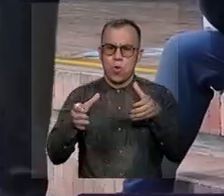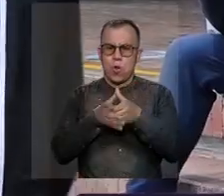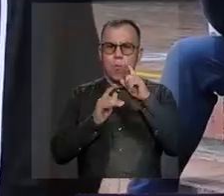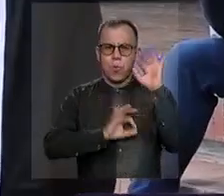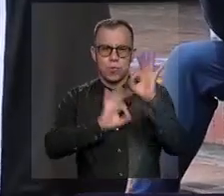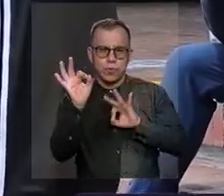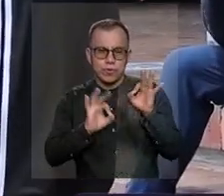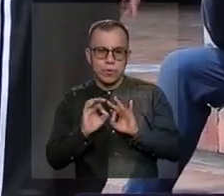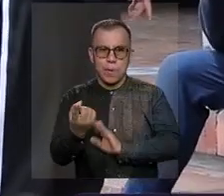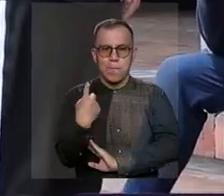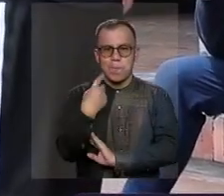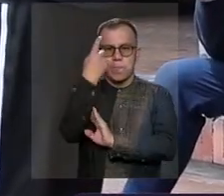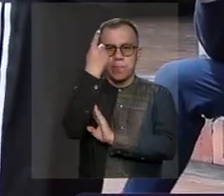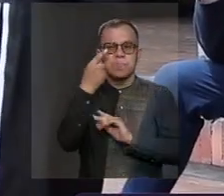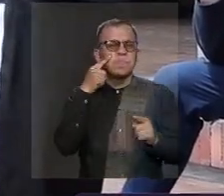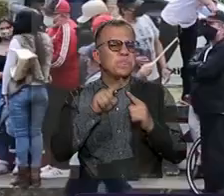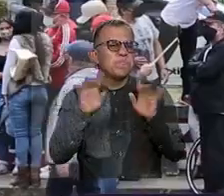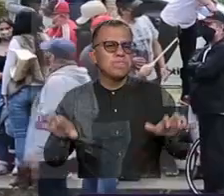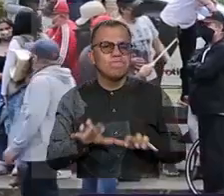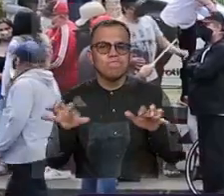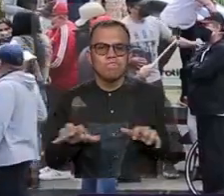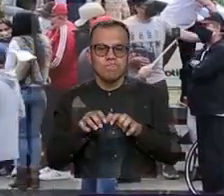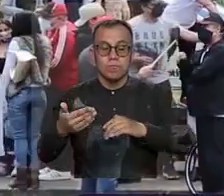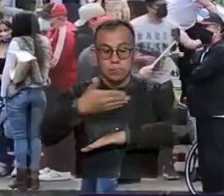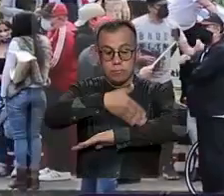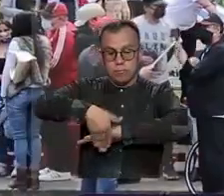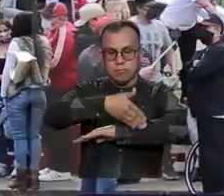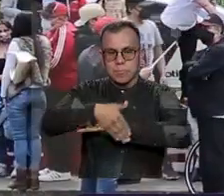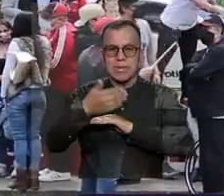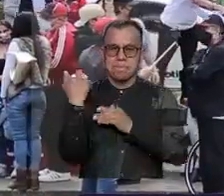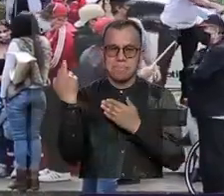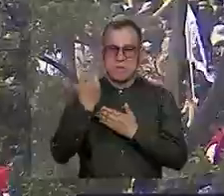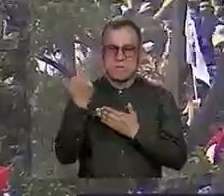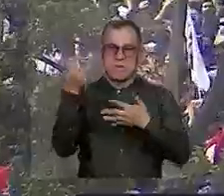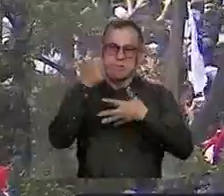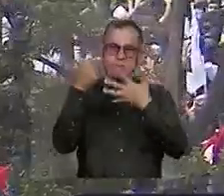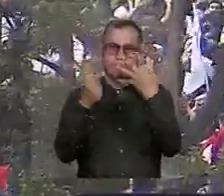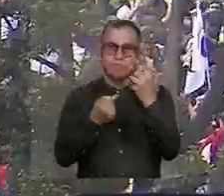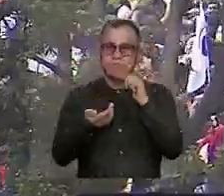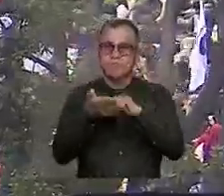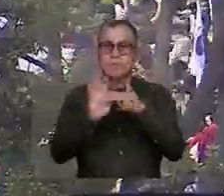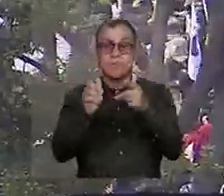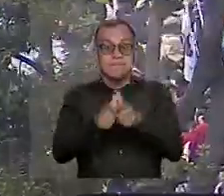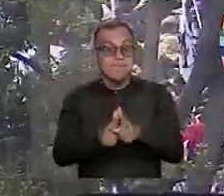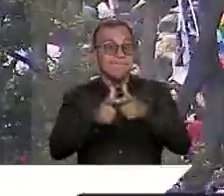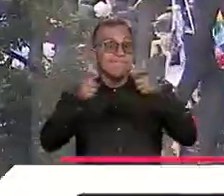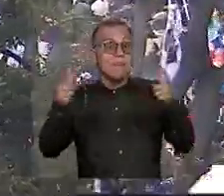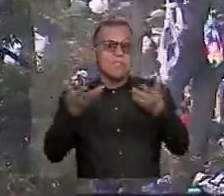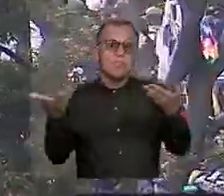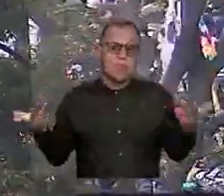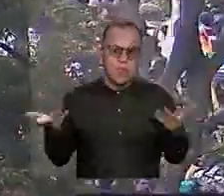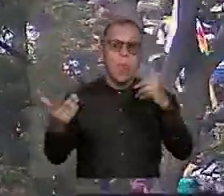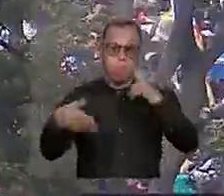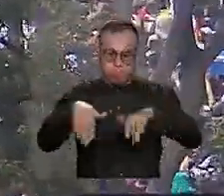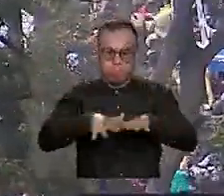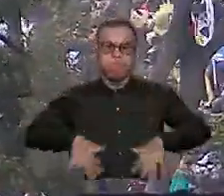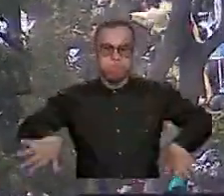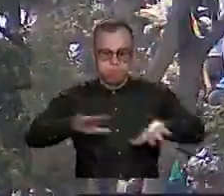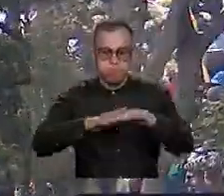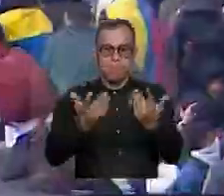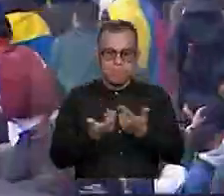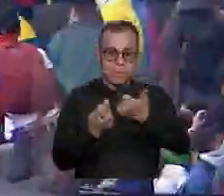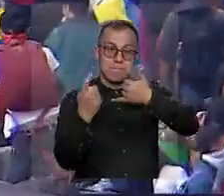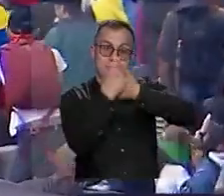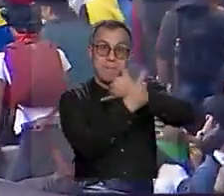sindicales, sociales y políticas, hizo presencia en las calles de manera repetitiva en ese momento. Fueron más los habitantes no solo de la capital, sino de las regiones, los